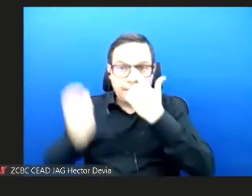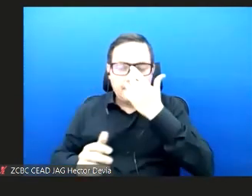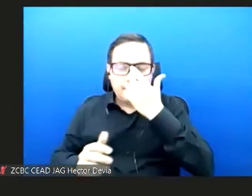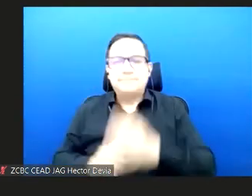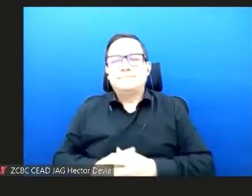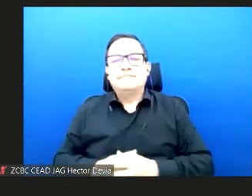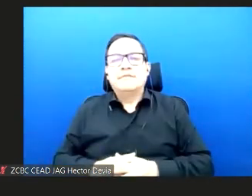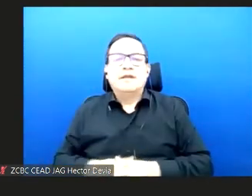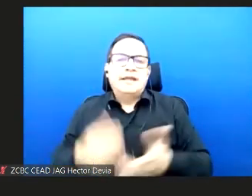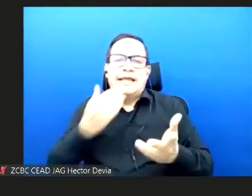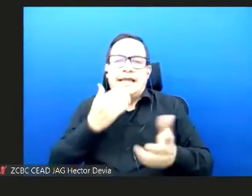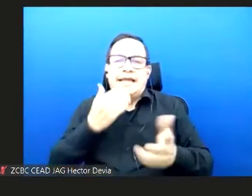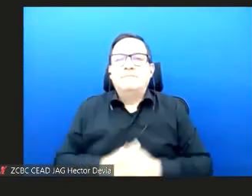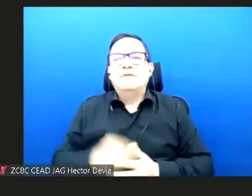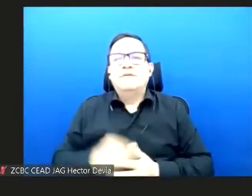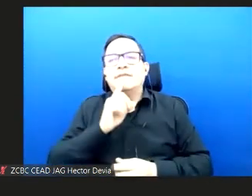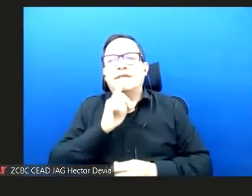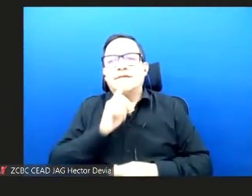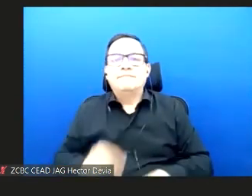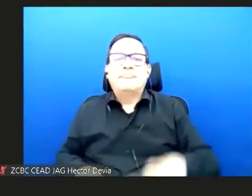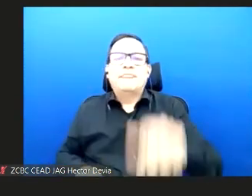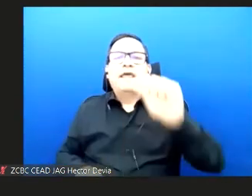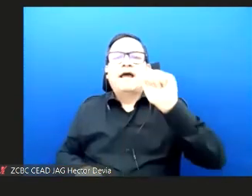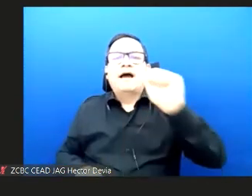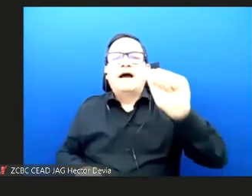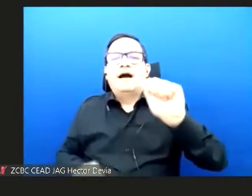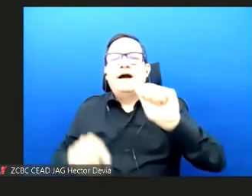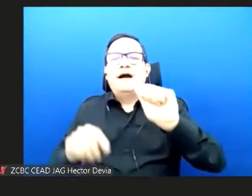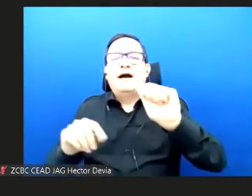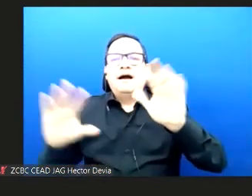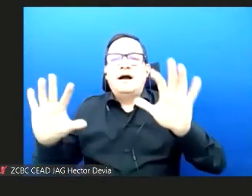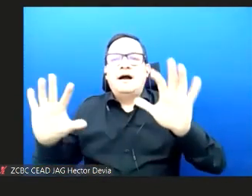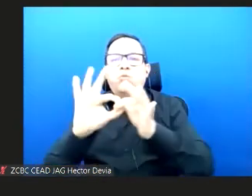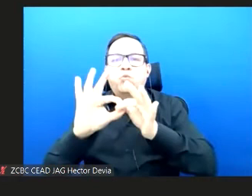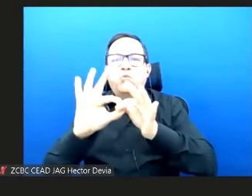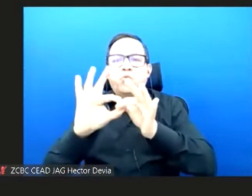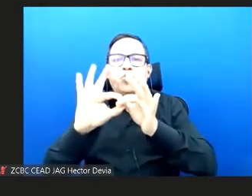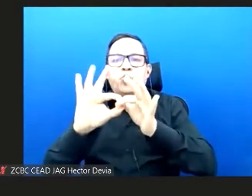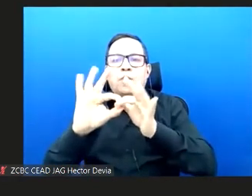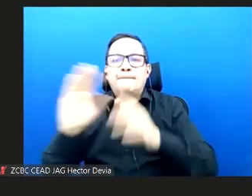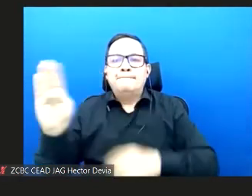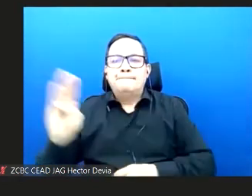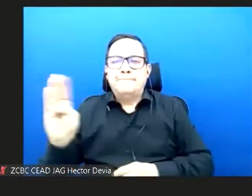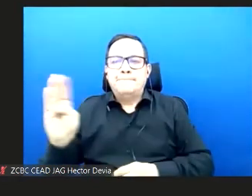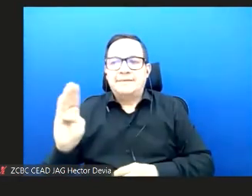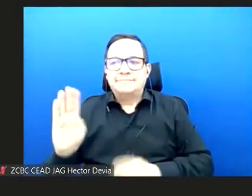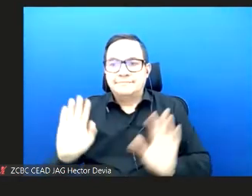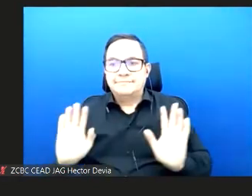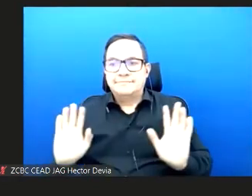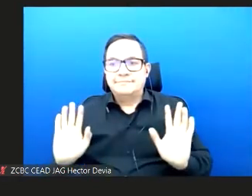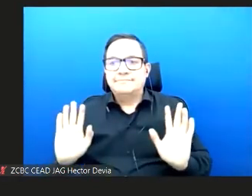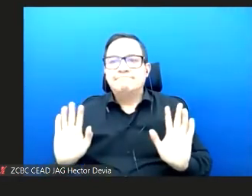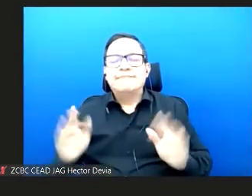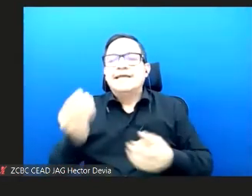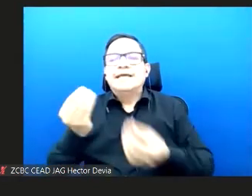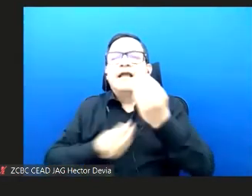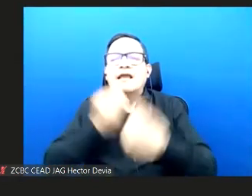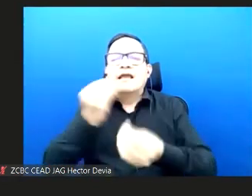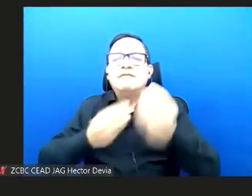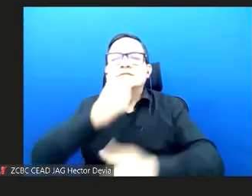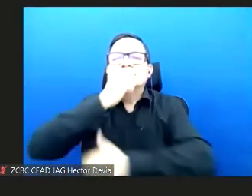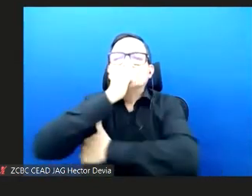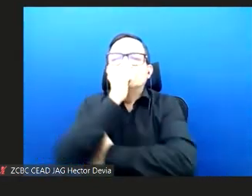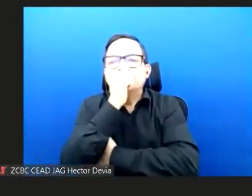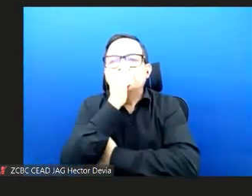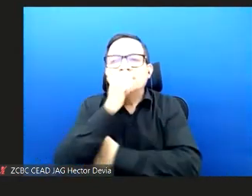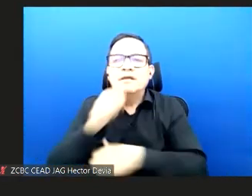Tenemos nuestra primera operación que nos dice que A unión B, ¿cierto? Entonces, lo que vamos a hacer primero es